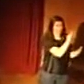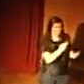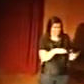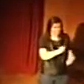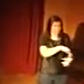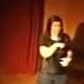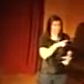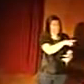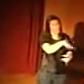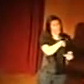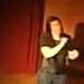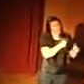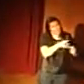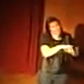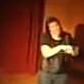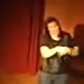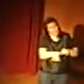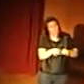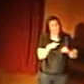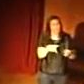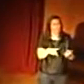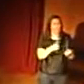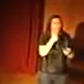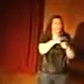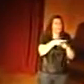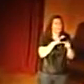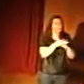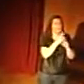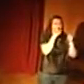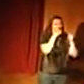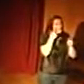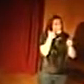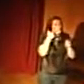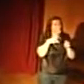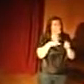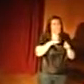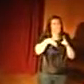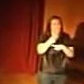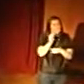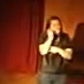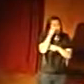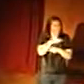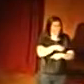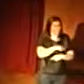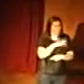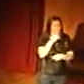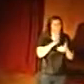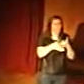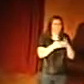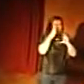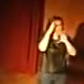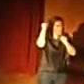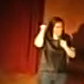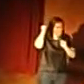lo empiezan a introducir como uno de los ingredientes que luego van a ser más exitosos en la pintura siguiente no la puerta de Atocha con